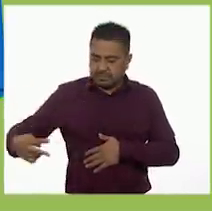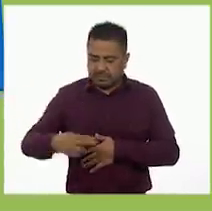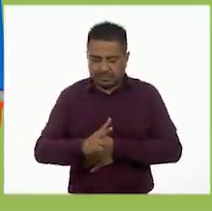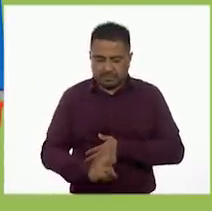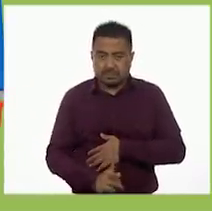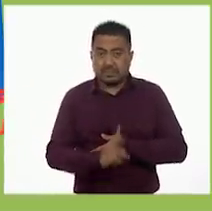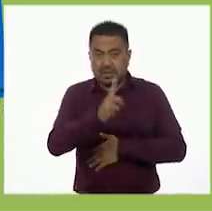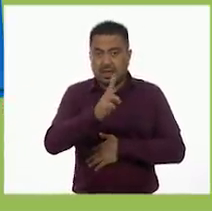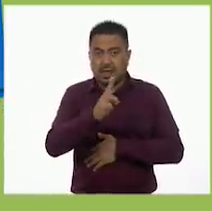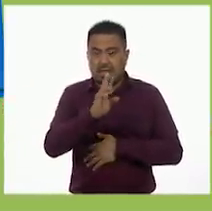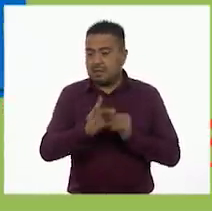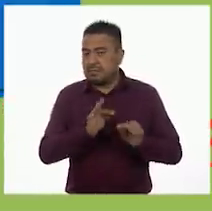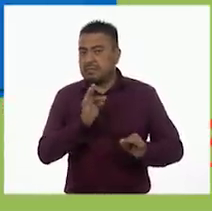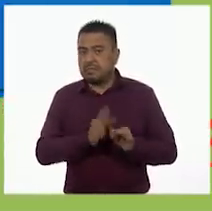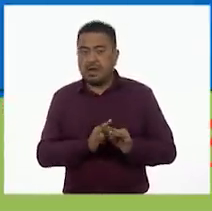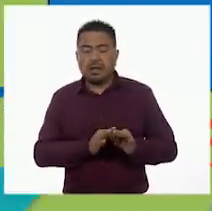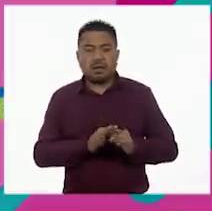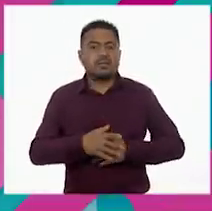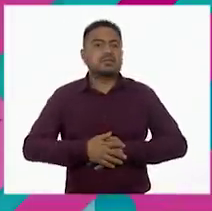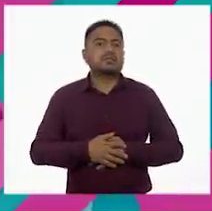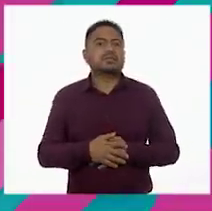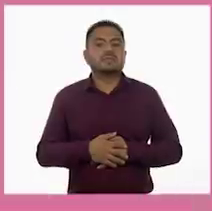las líneas marcadas.